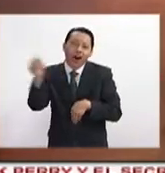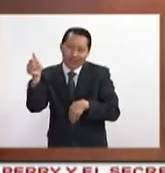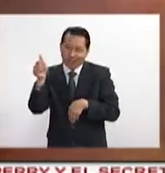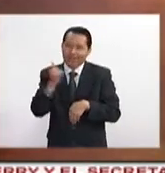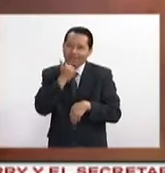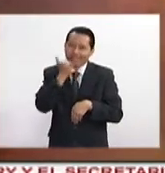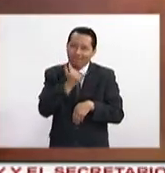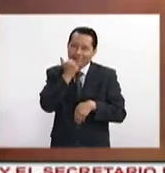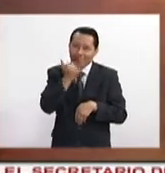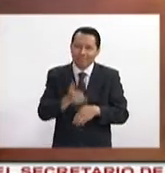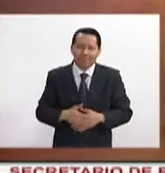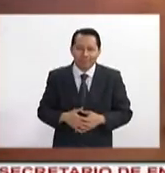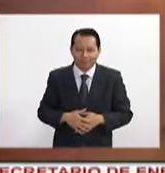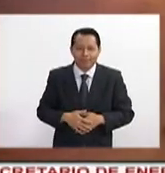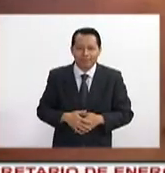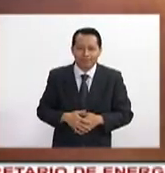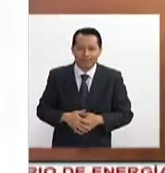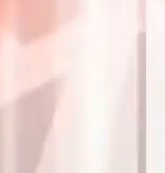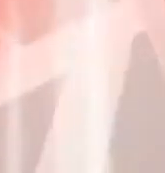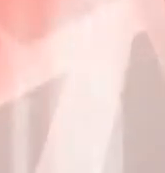inadecuada.